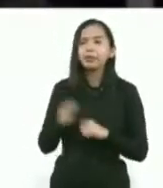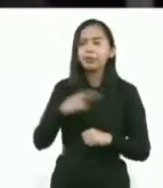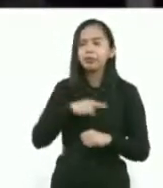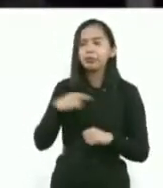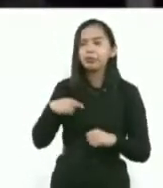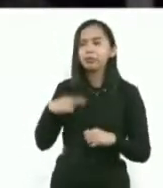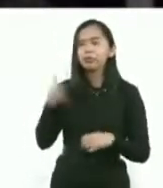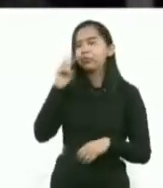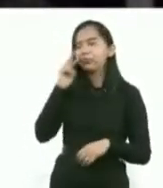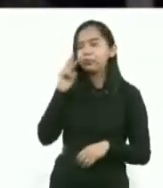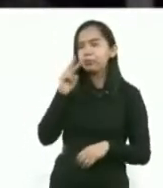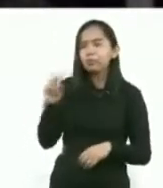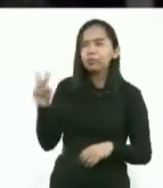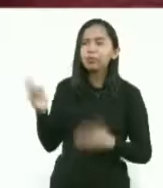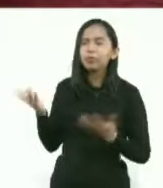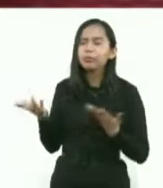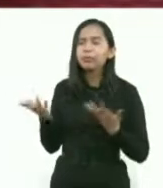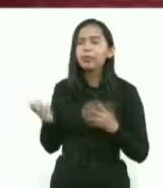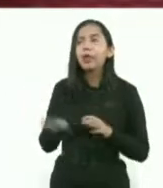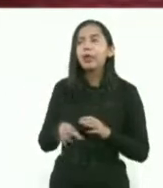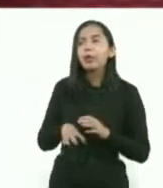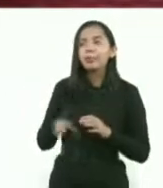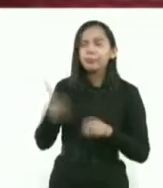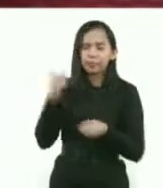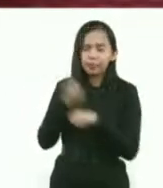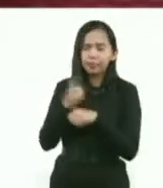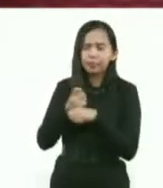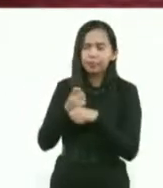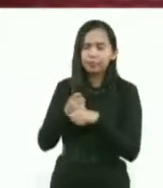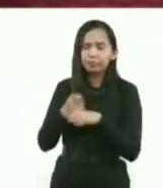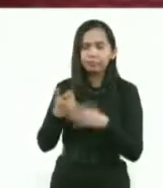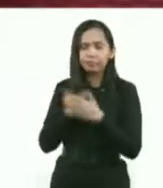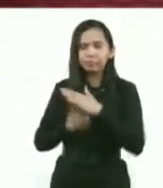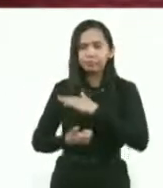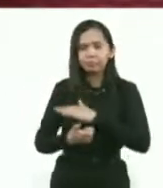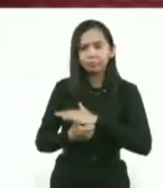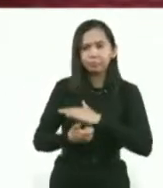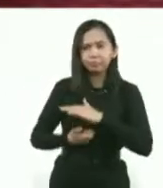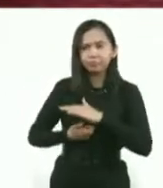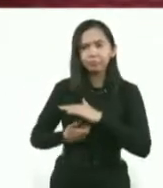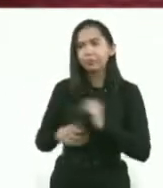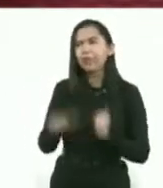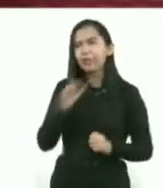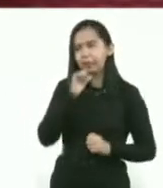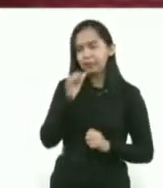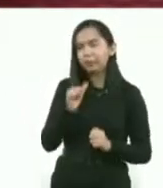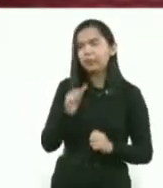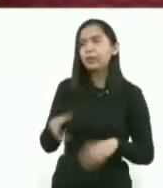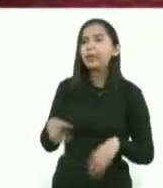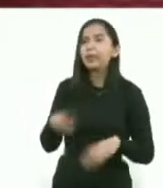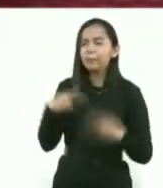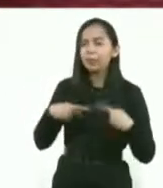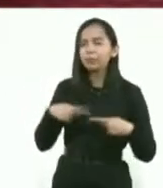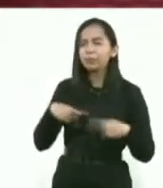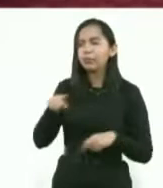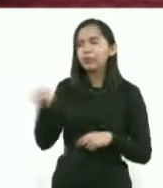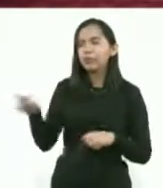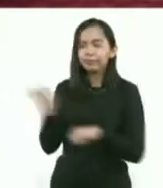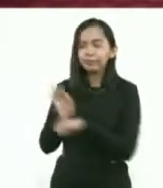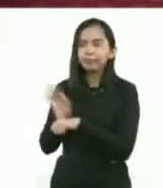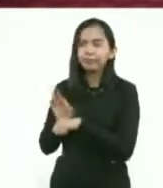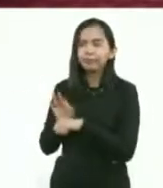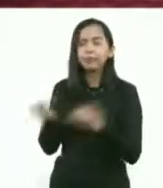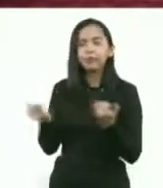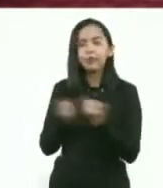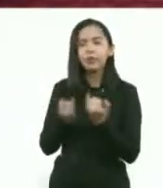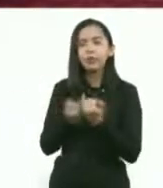tiene que ver con la… Primero, acabar con la corrupción, cero corrupción para que haya recursos públicos para la gente. Segundo,